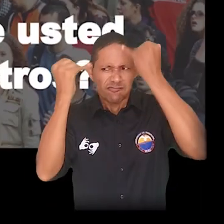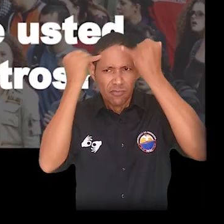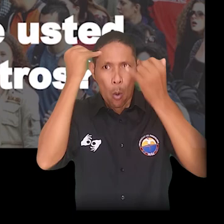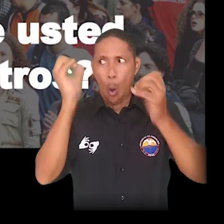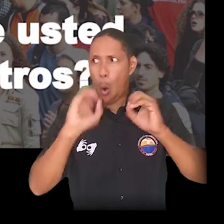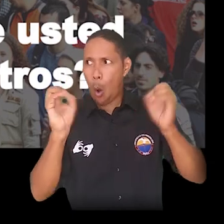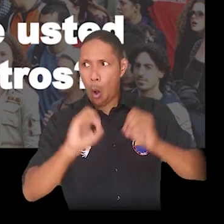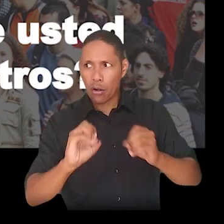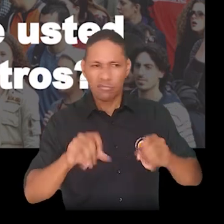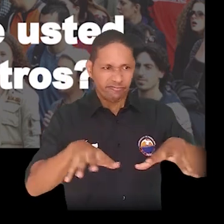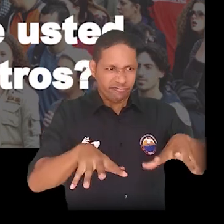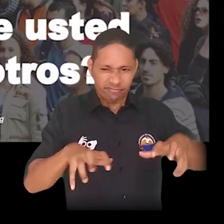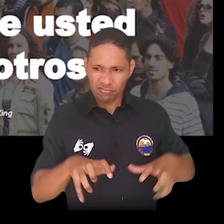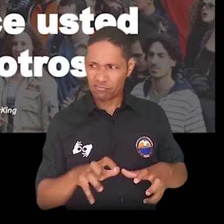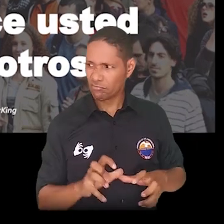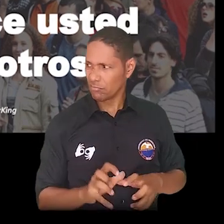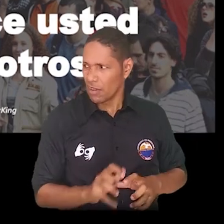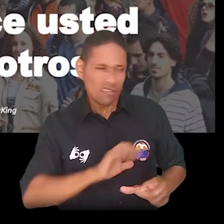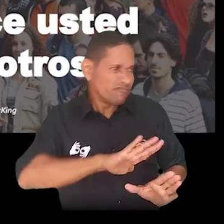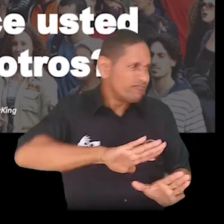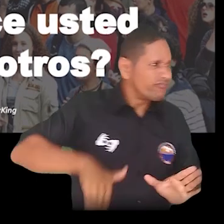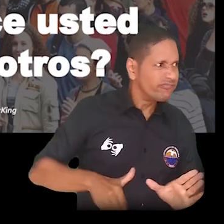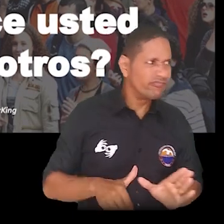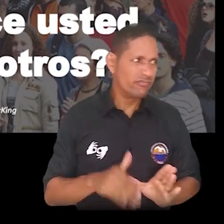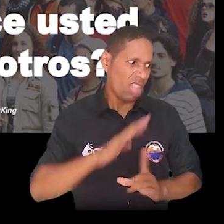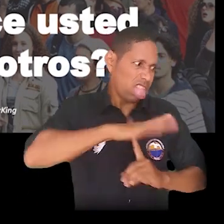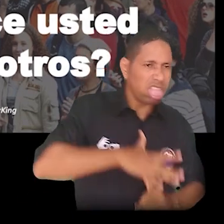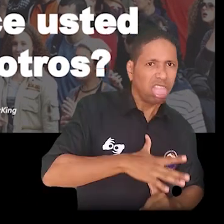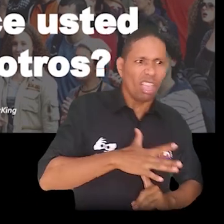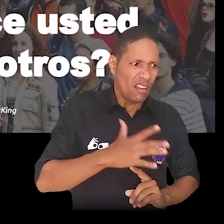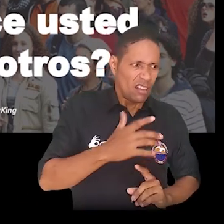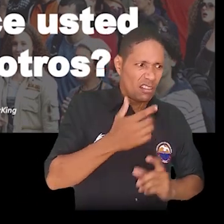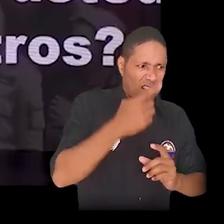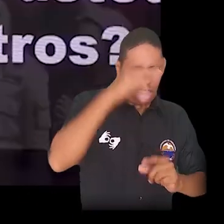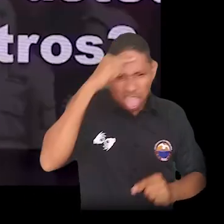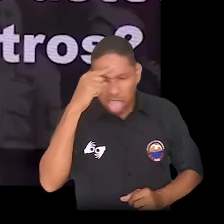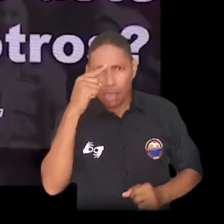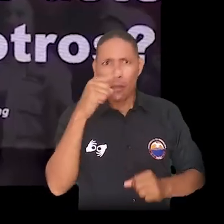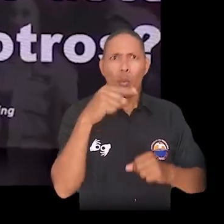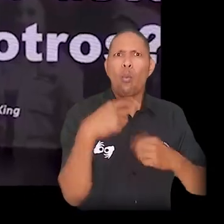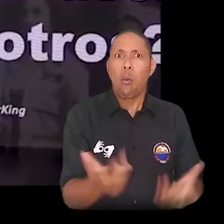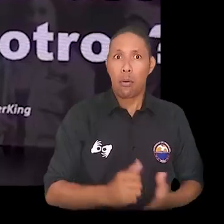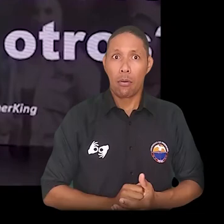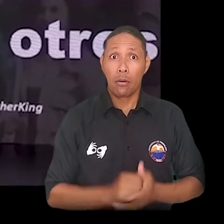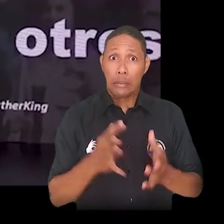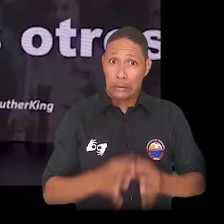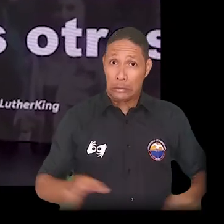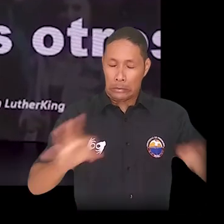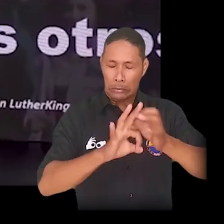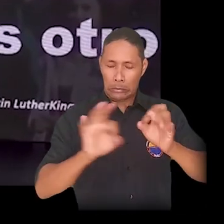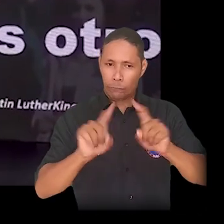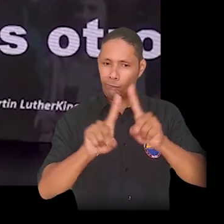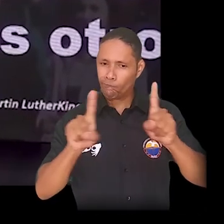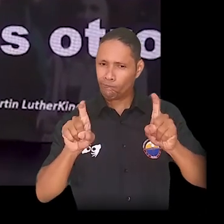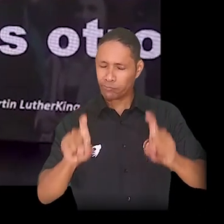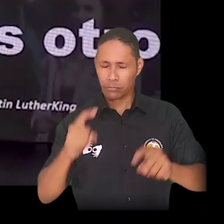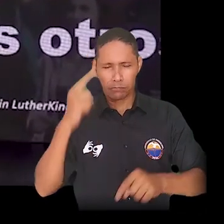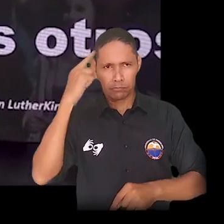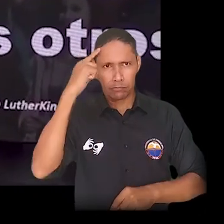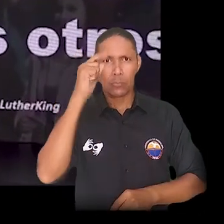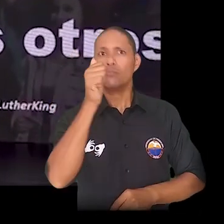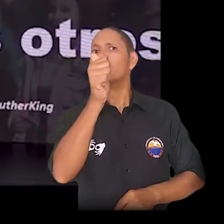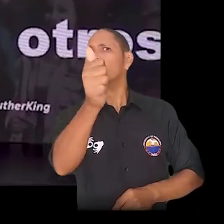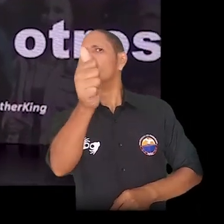la oscuridad del egoísmo destructivo. Este es el valor del líder. En la vida, la más persistente y urgente pregunta